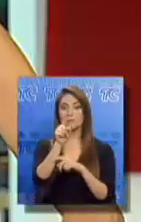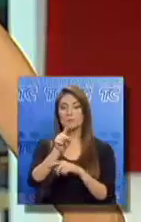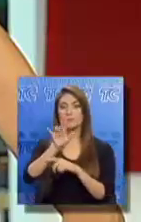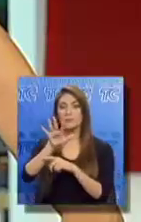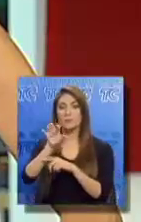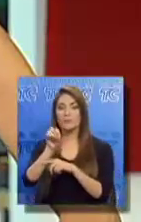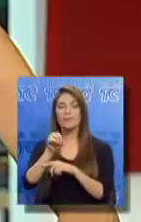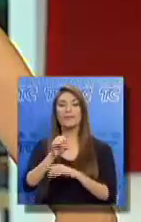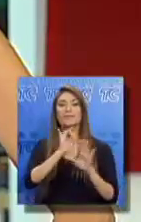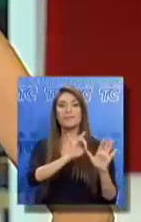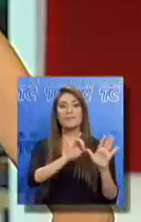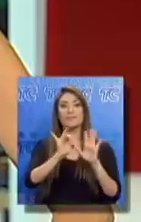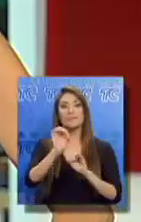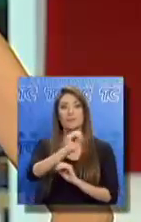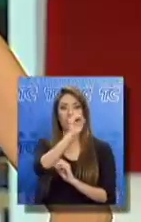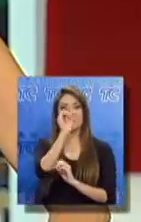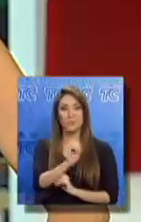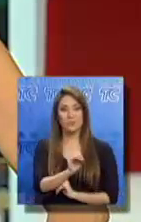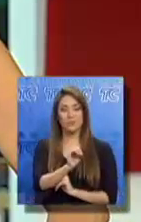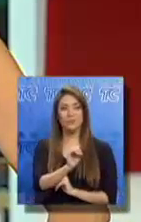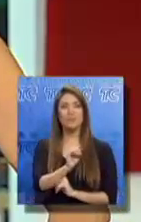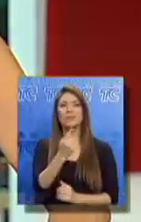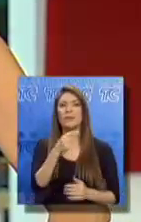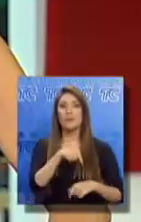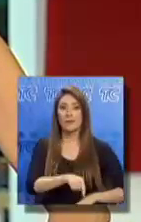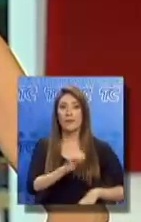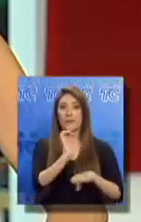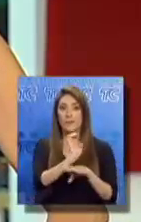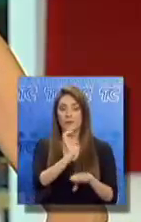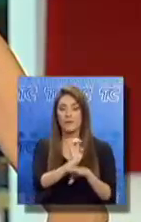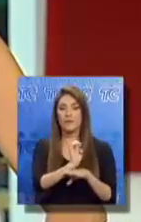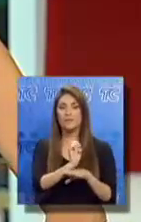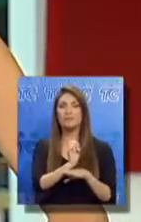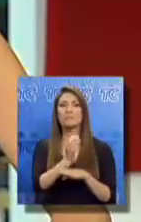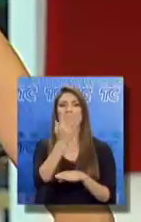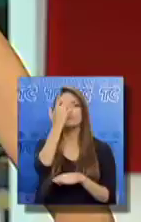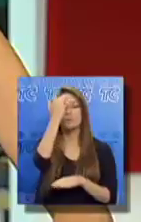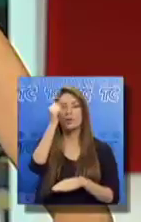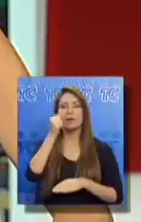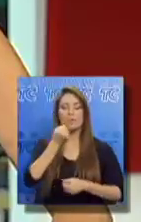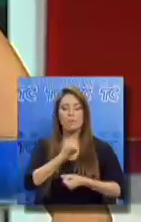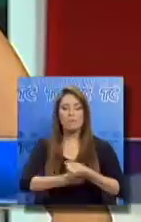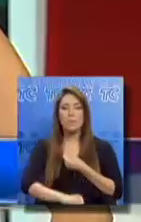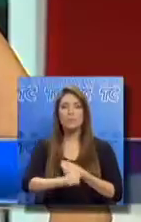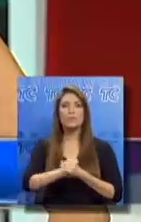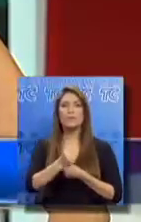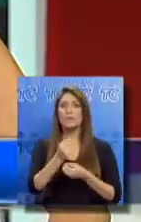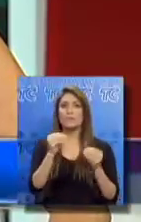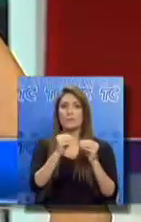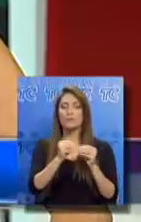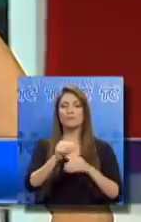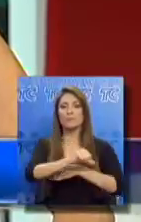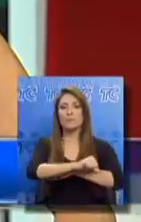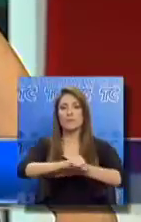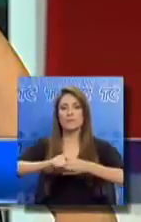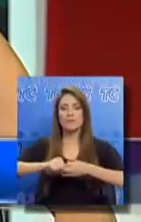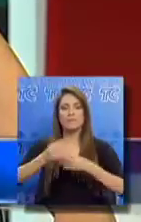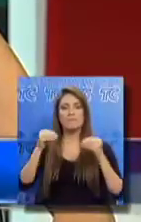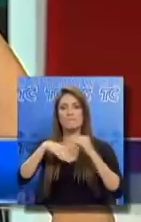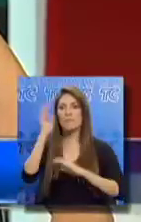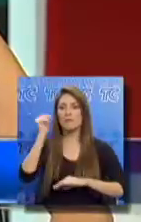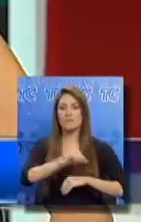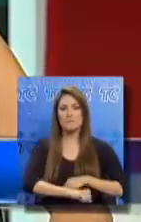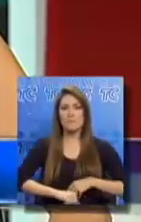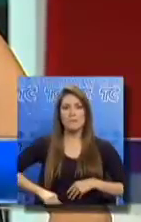El 37% de los partos en el Ecuador son por cesárea. Y reducir esta cifra es lo que pretende la